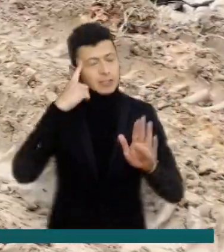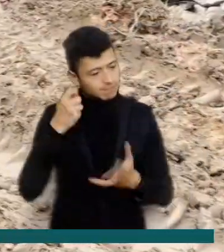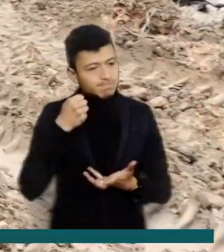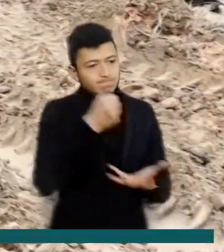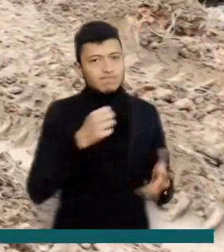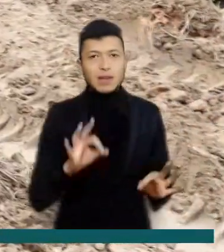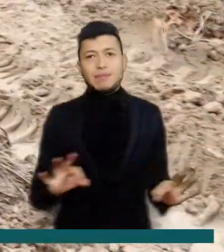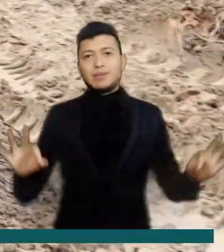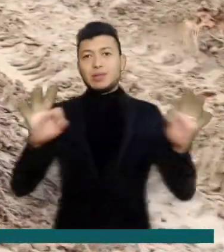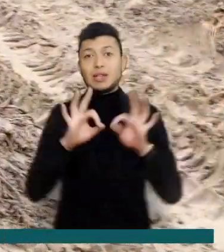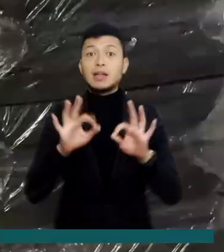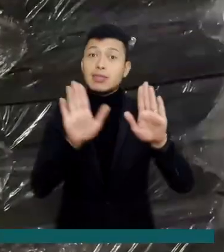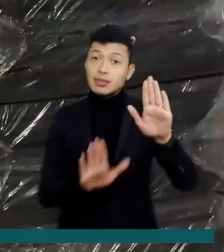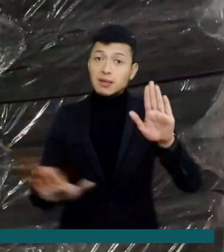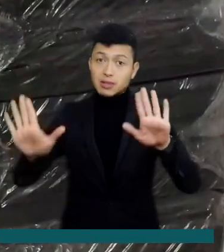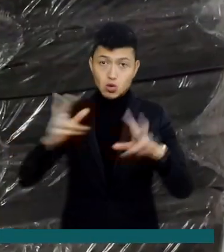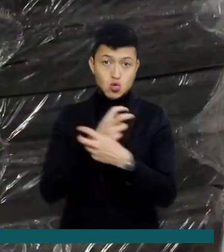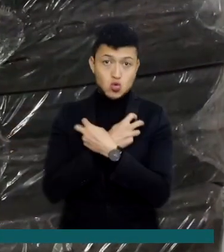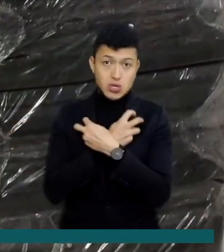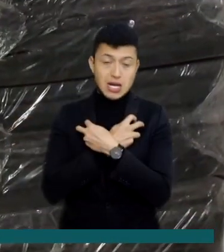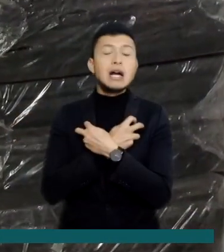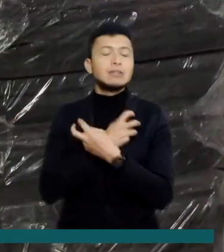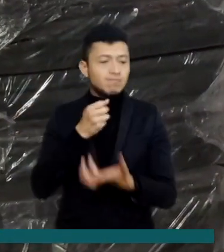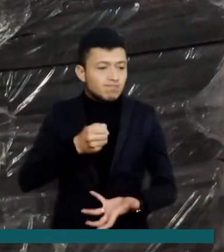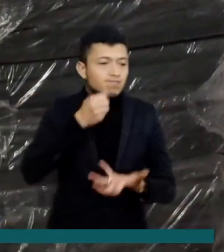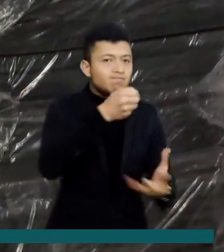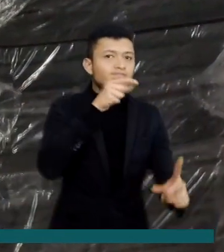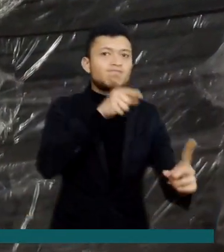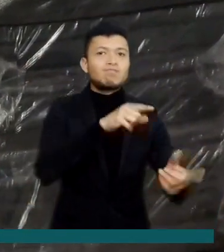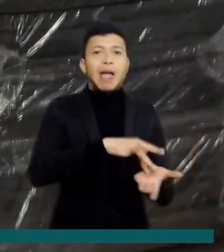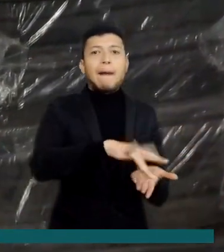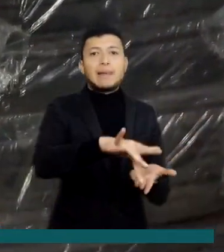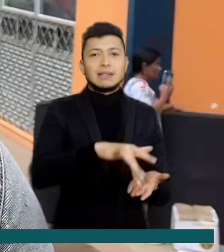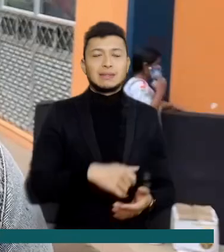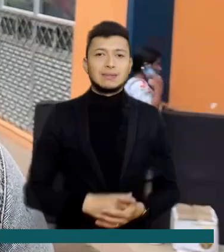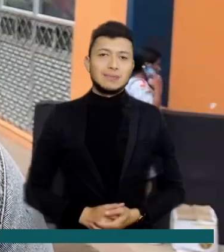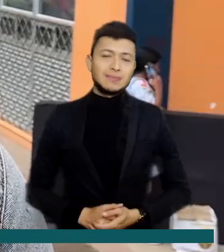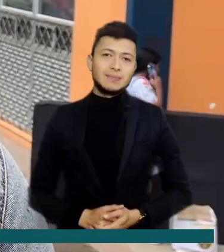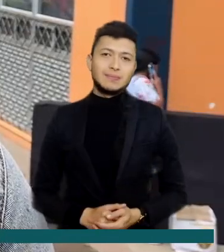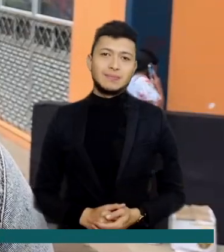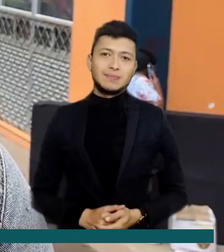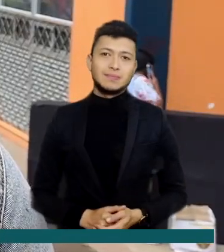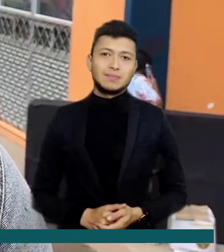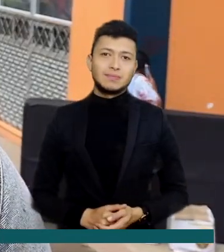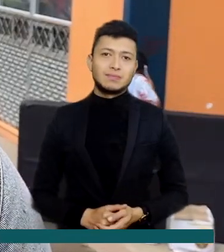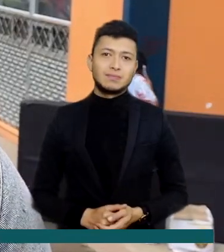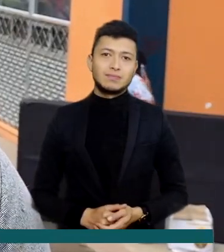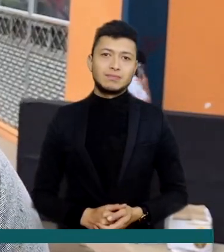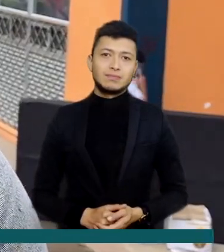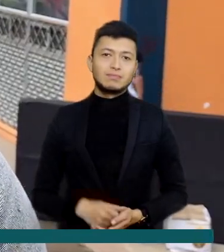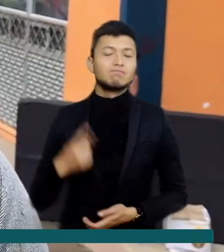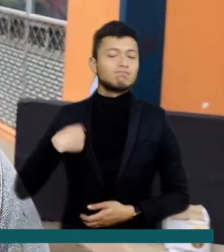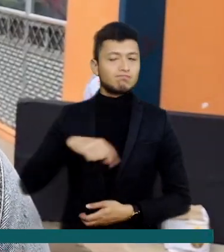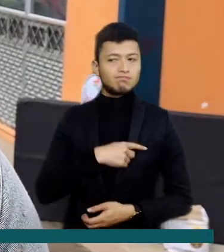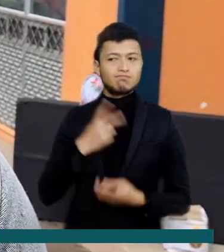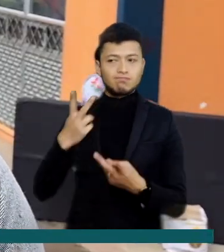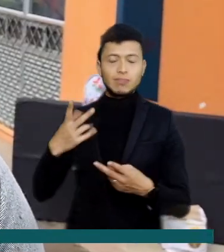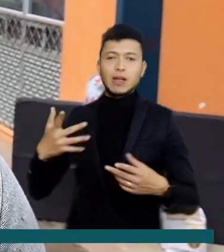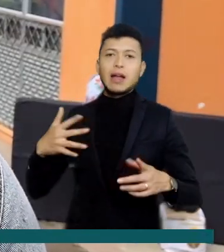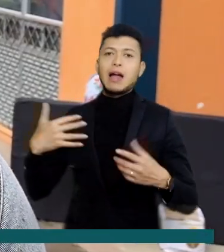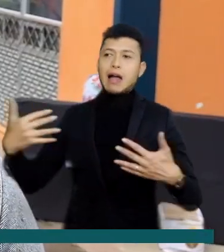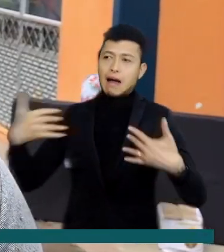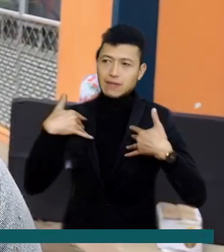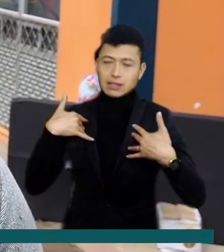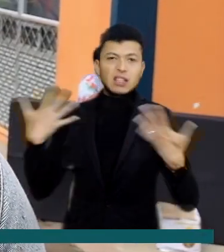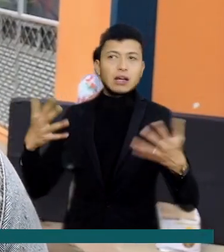recursos importantes que en el departamento del Huila vamos a destinar para la atención de la emergencia. Fuimos afectados por el invierno